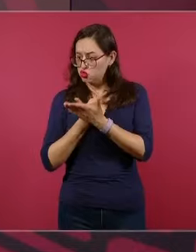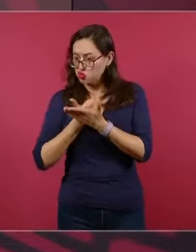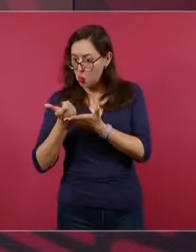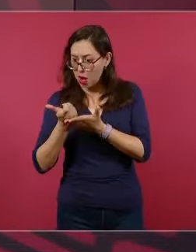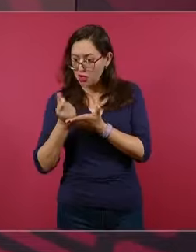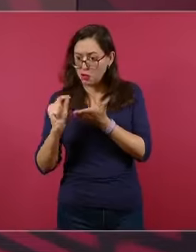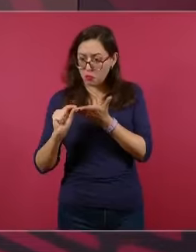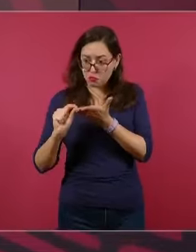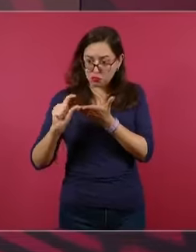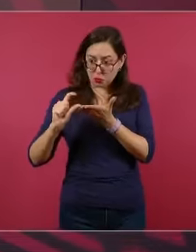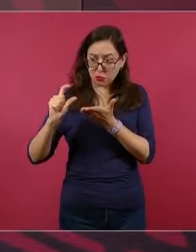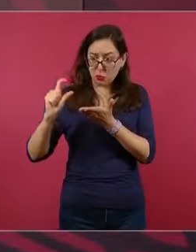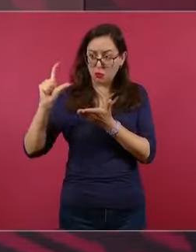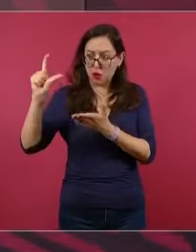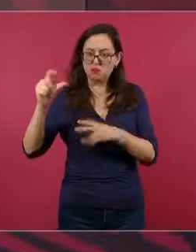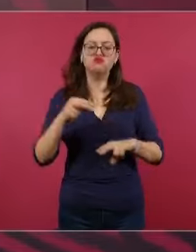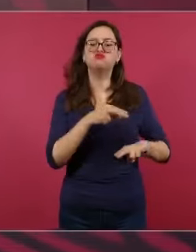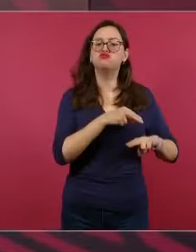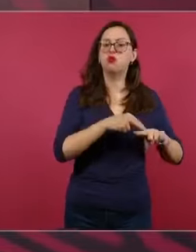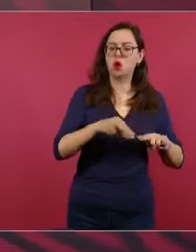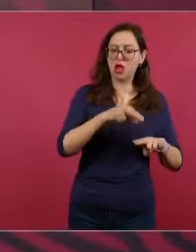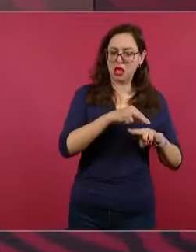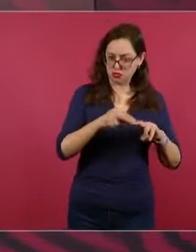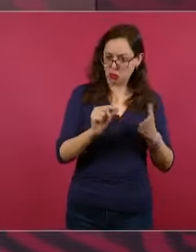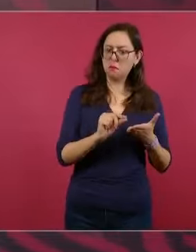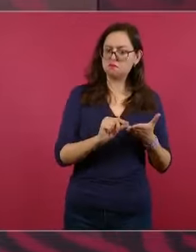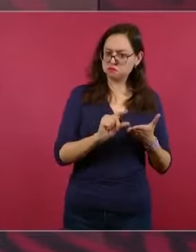salario mínimo